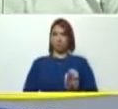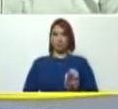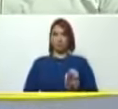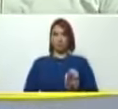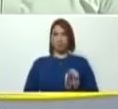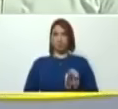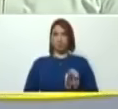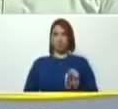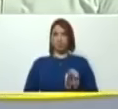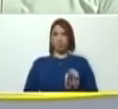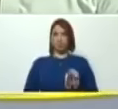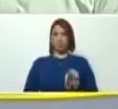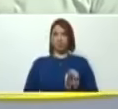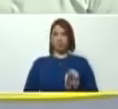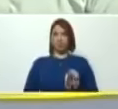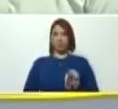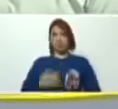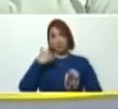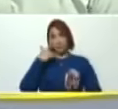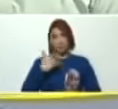Pues sí, fíjate.